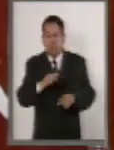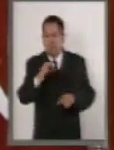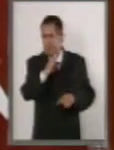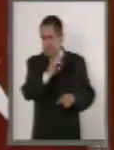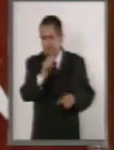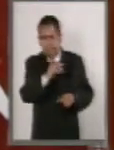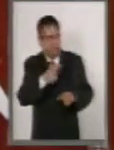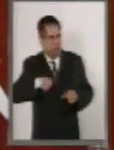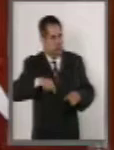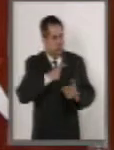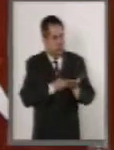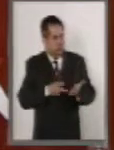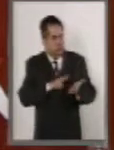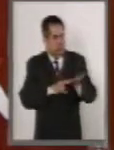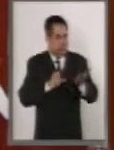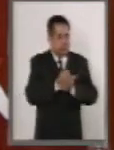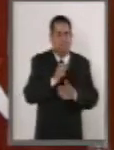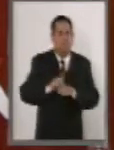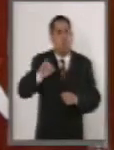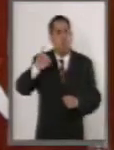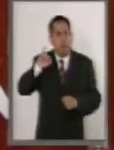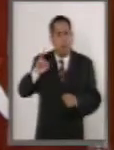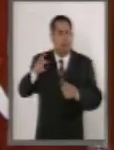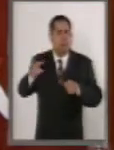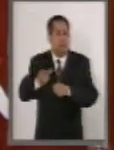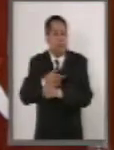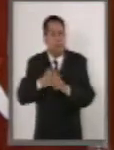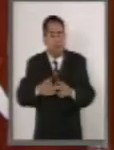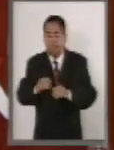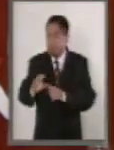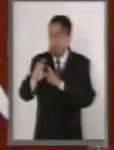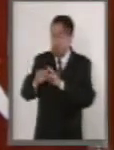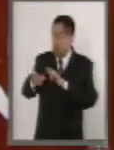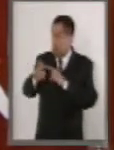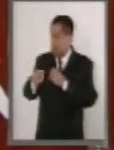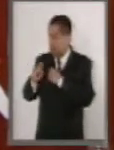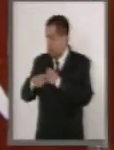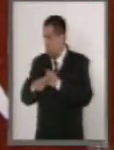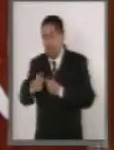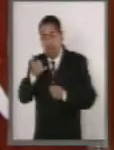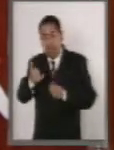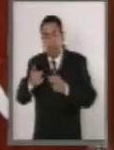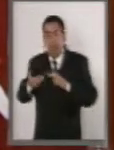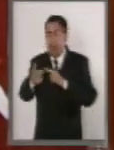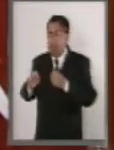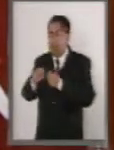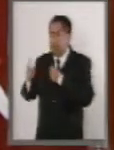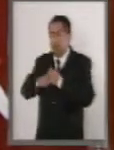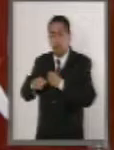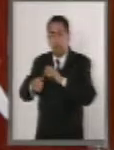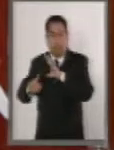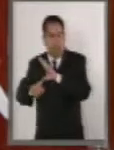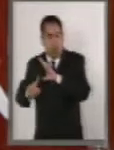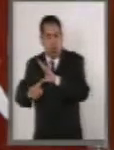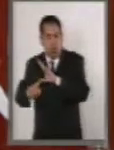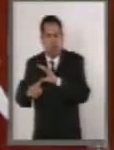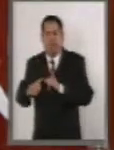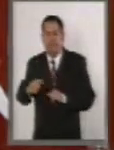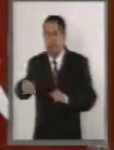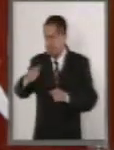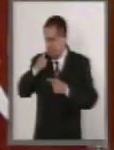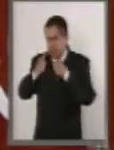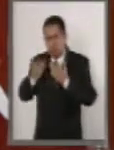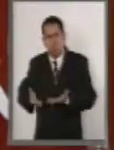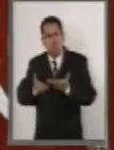esta soberanía el pasado jueves, las Comisiones de Relaciones Exteriores y de Relaciones Exteriores América del Norte sometemos